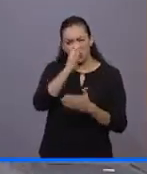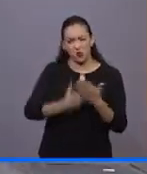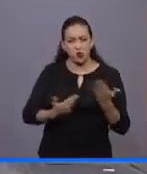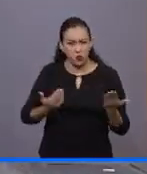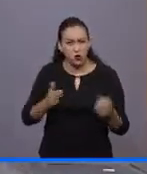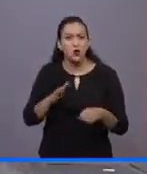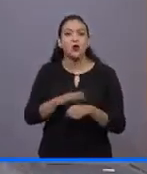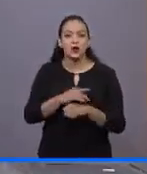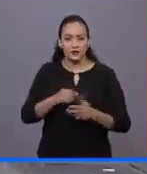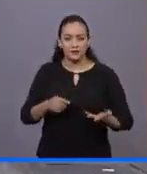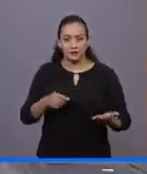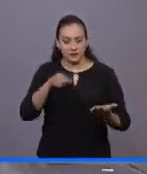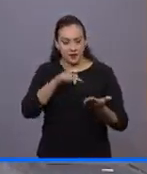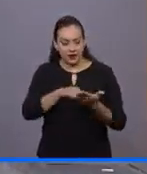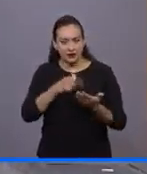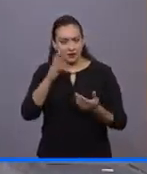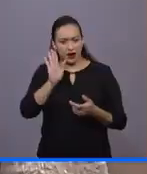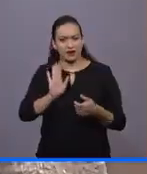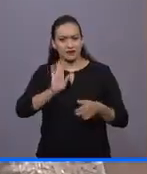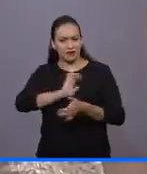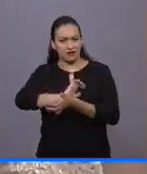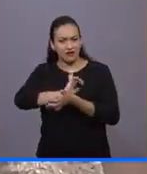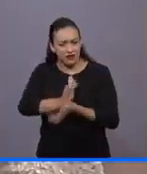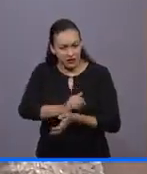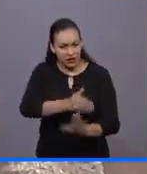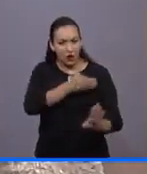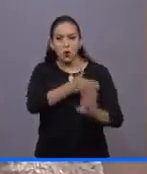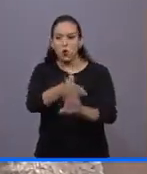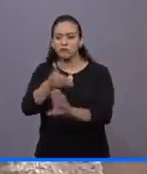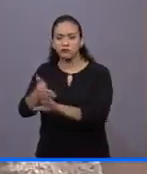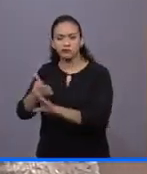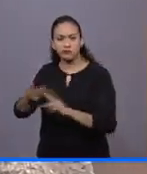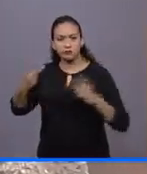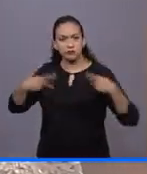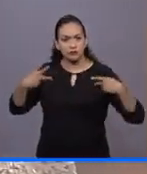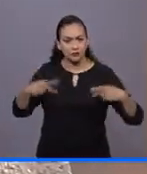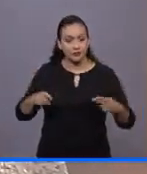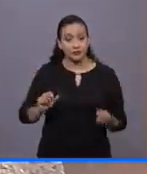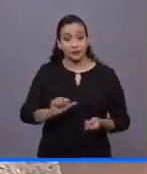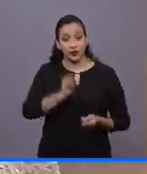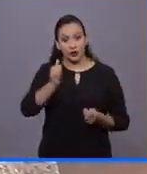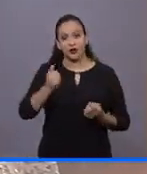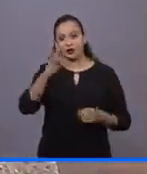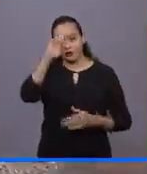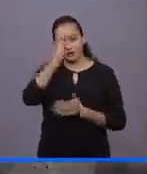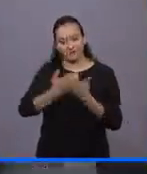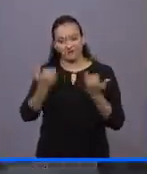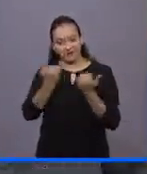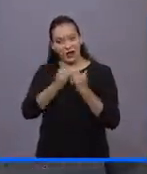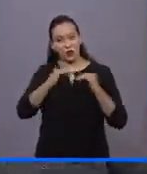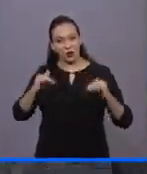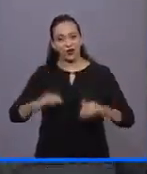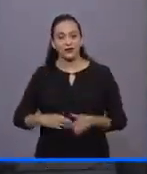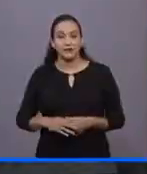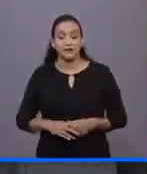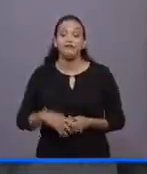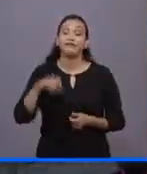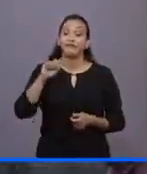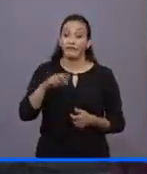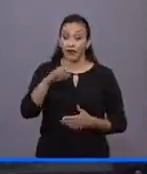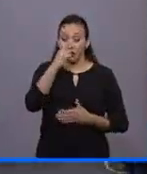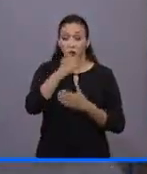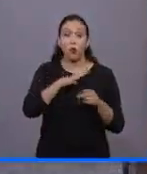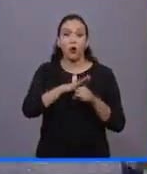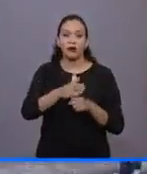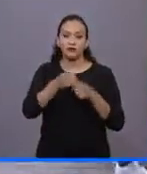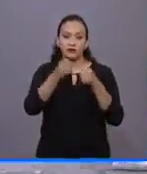tributaria, por generar discriminación de manera indirecta y por violar el principio de igualdad. Además, violaban el principio